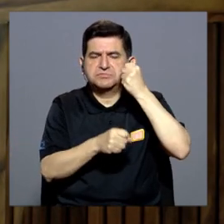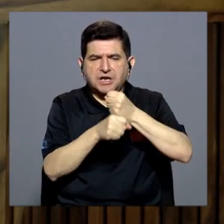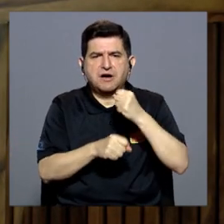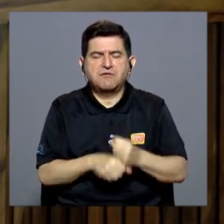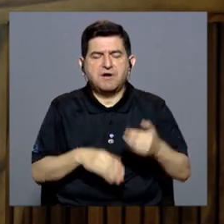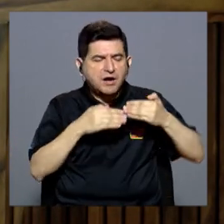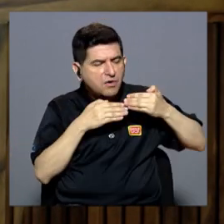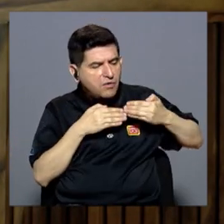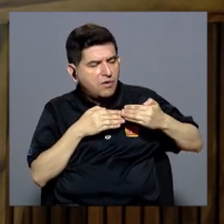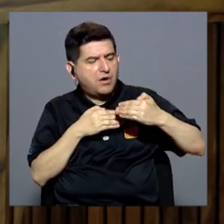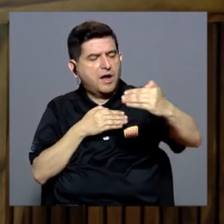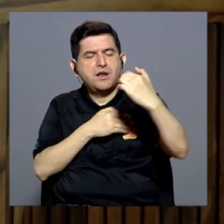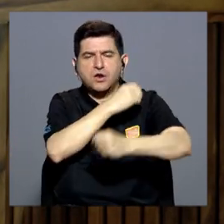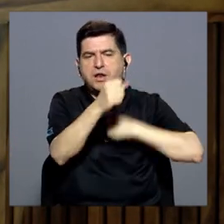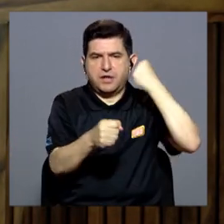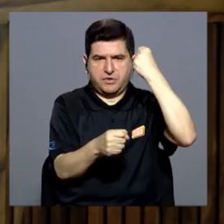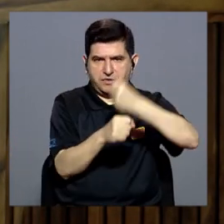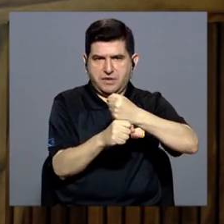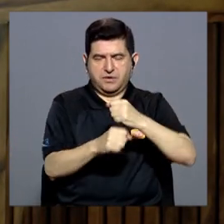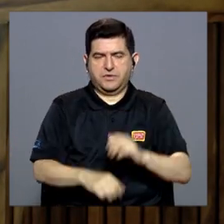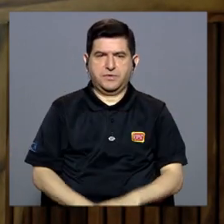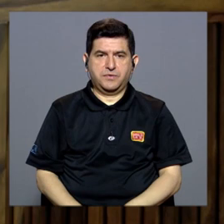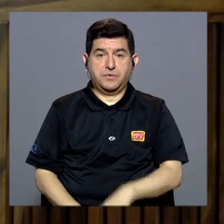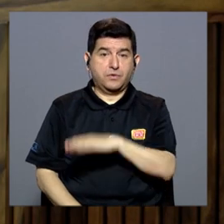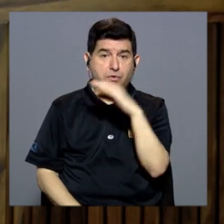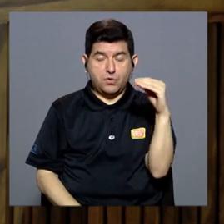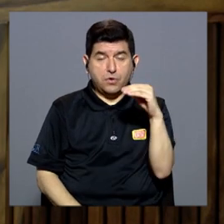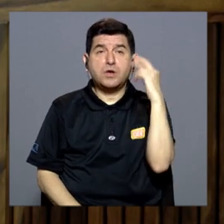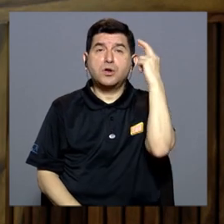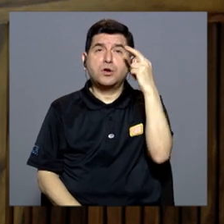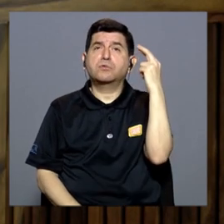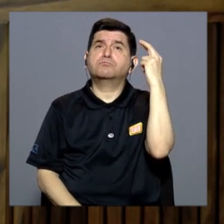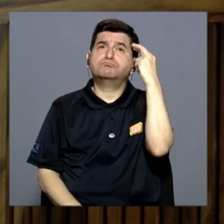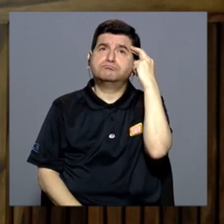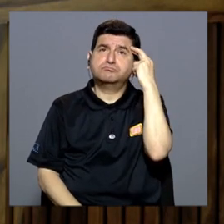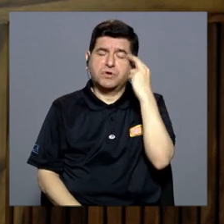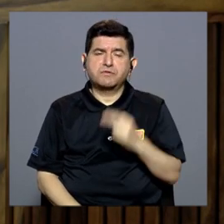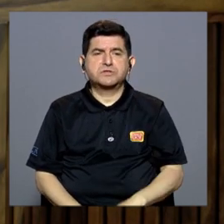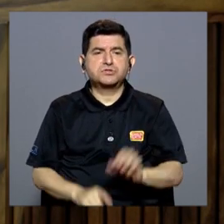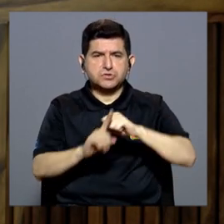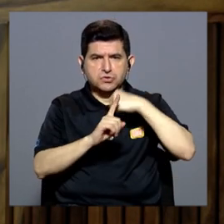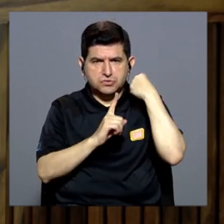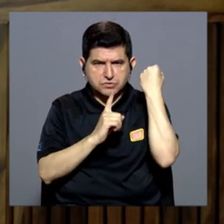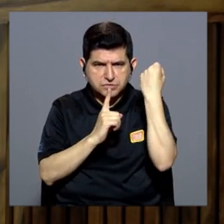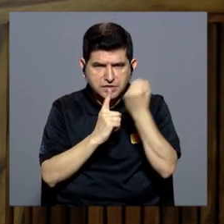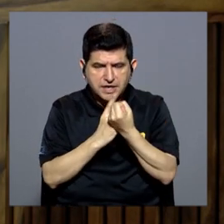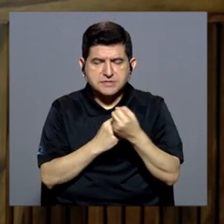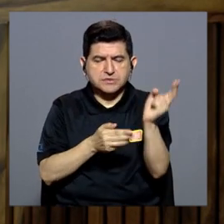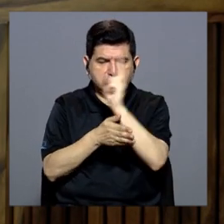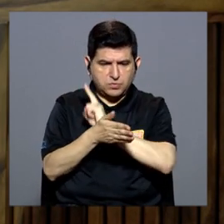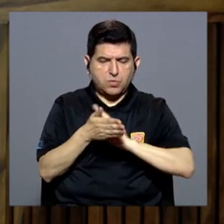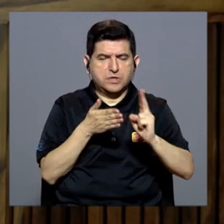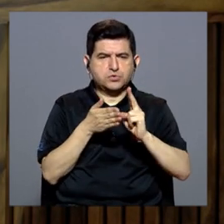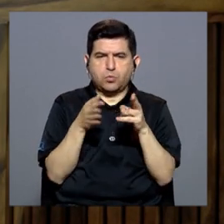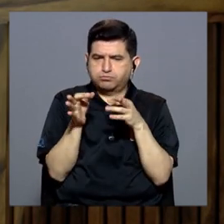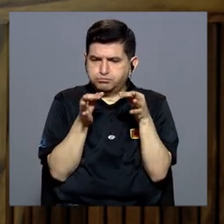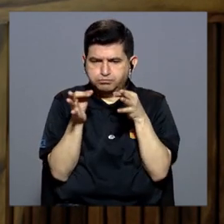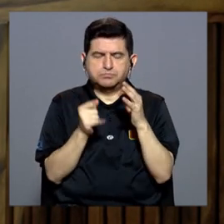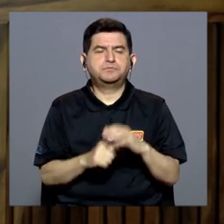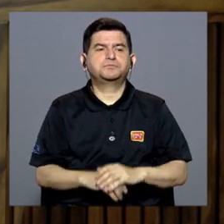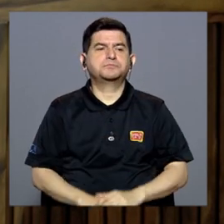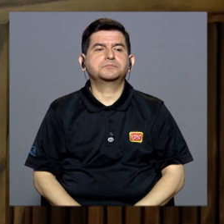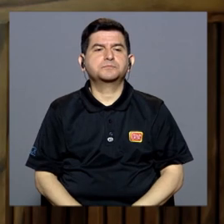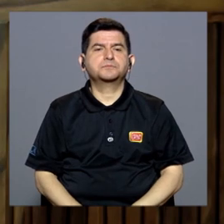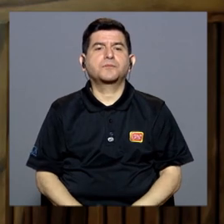realizado durante ese año y hacía una reflexión sobre el estado de la universidad.